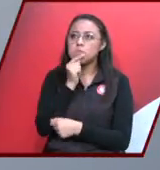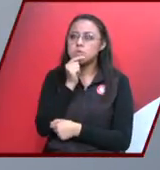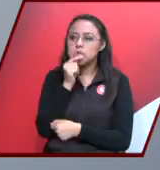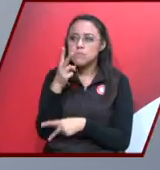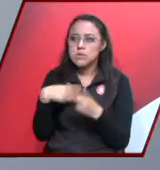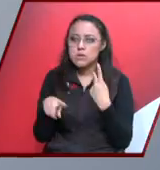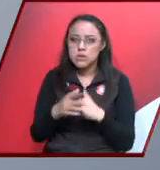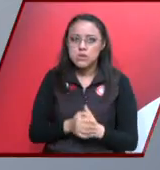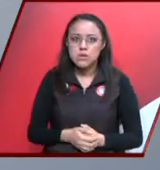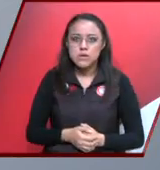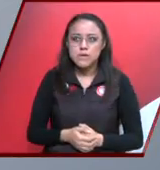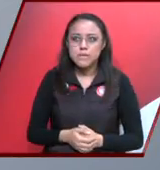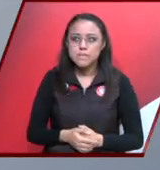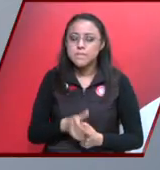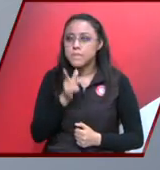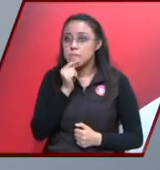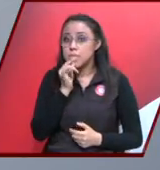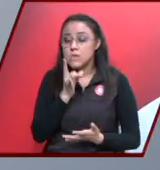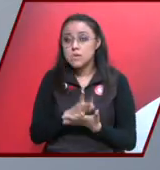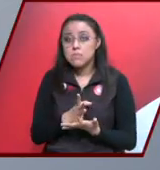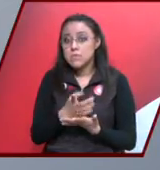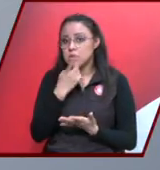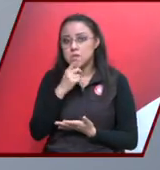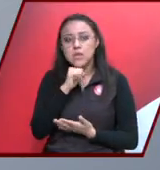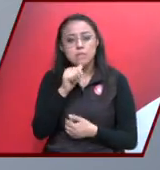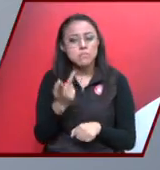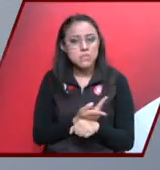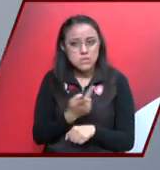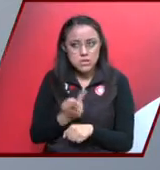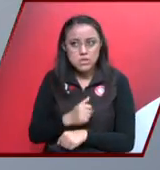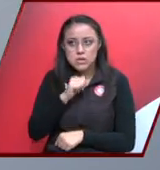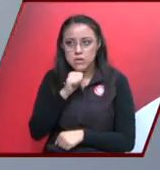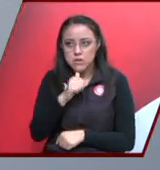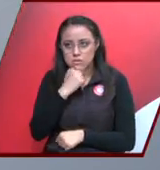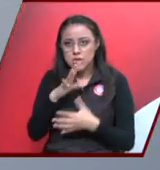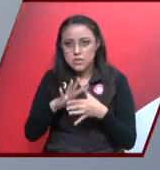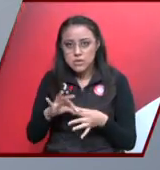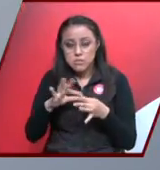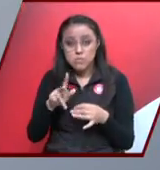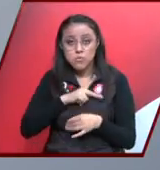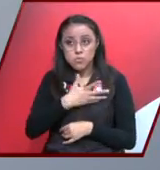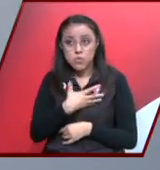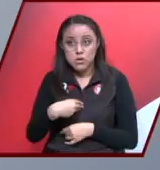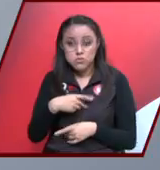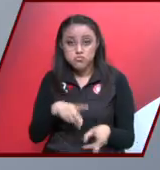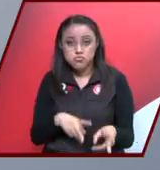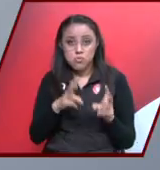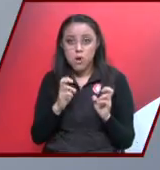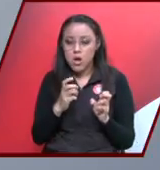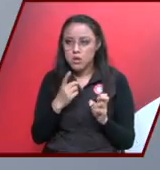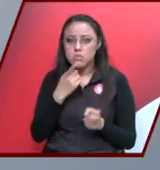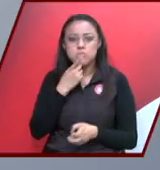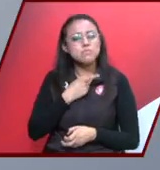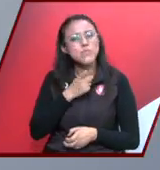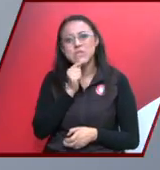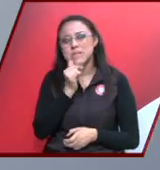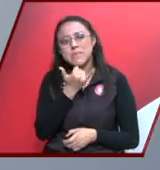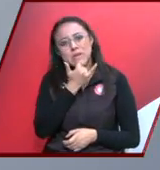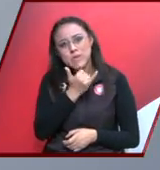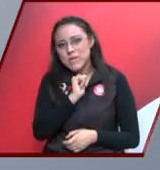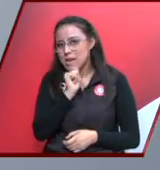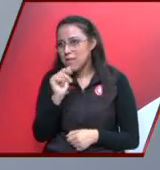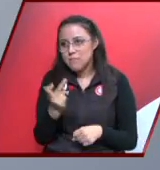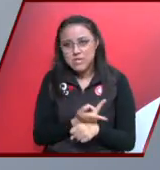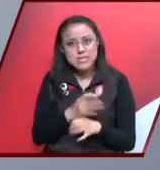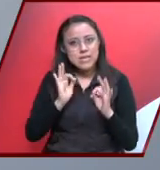y bueno, la patrulla únicamente decía que no pasaba nada, que yo le explicaba que se habían llevado a mi hijo y decía el policía, no, pues aquí no pasa